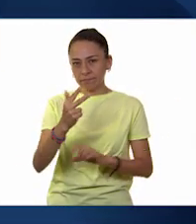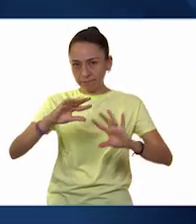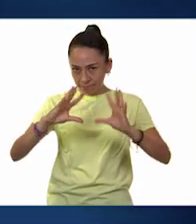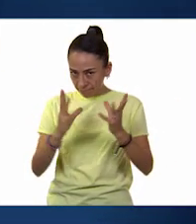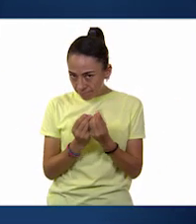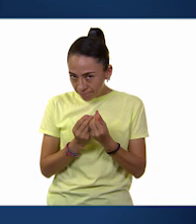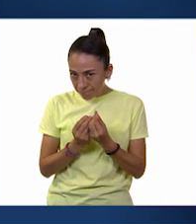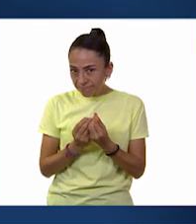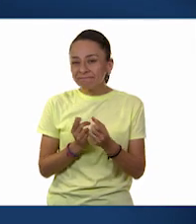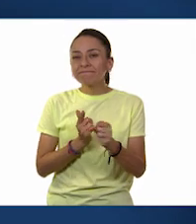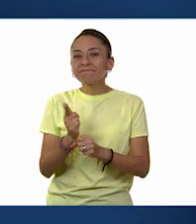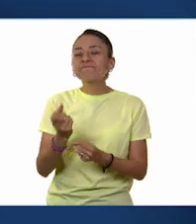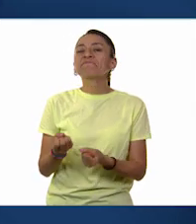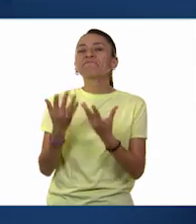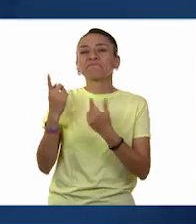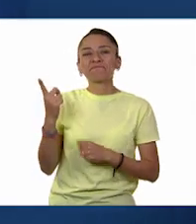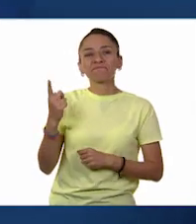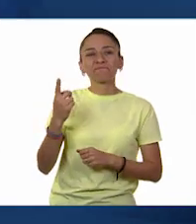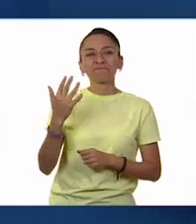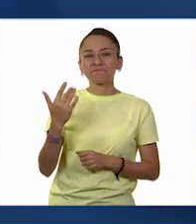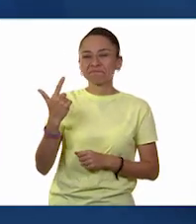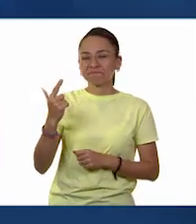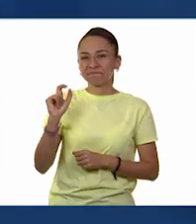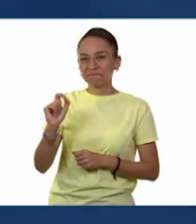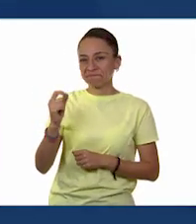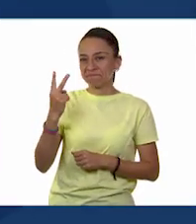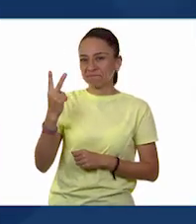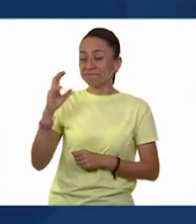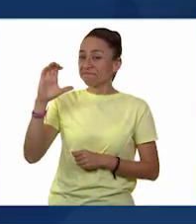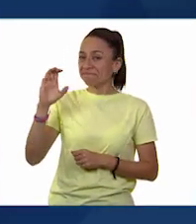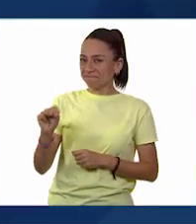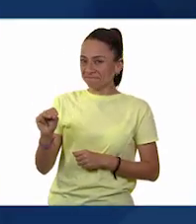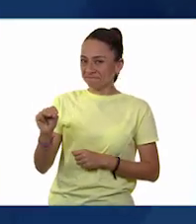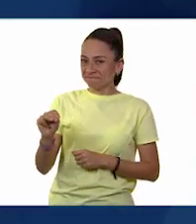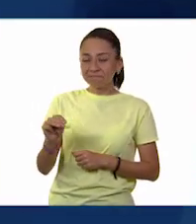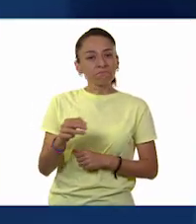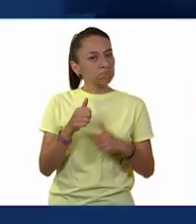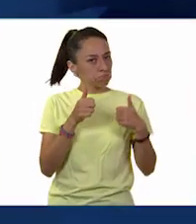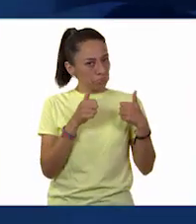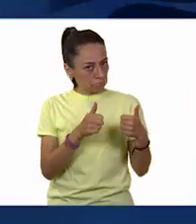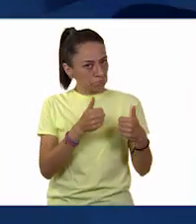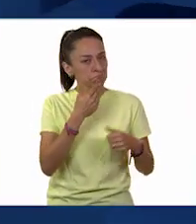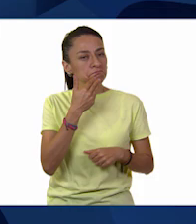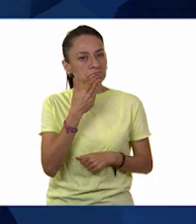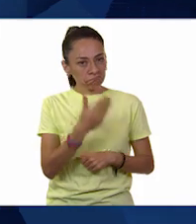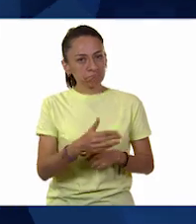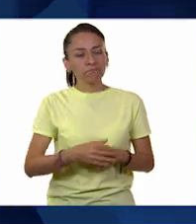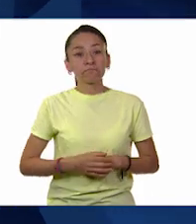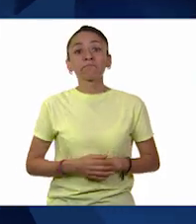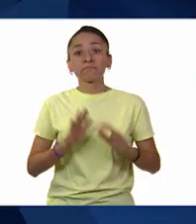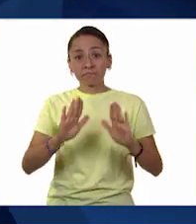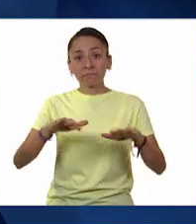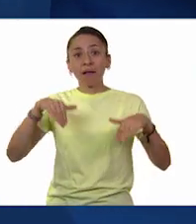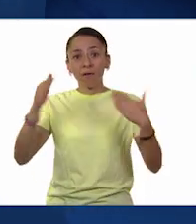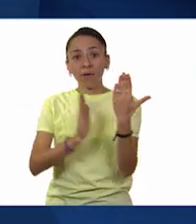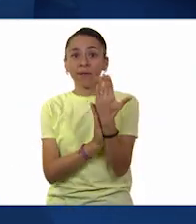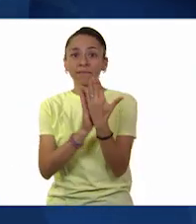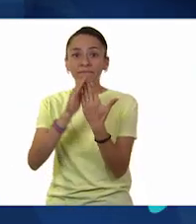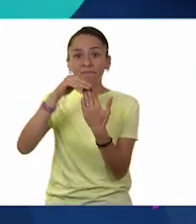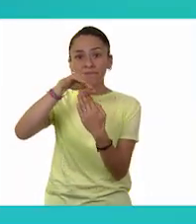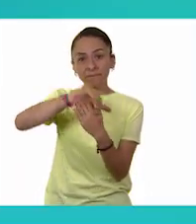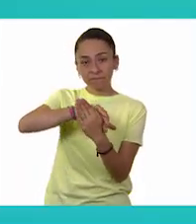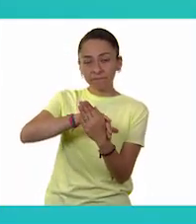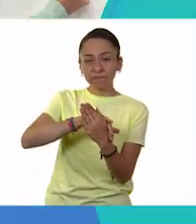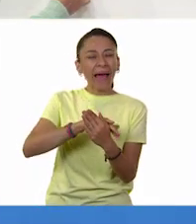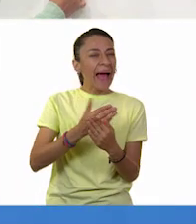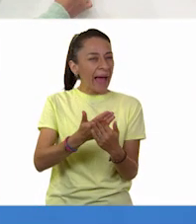da un total de 57.2 centímetros. Ok, entonces tenemos de perímetro, acuérdate que primero fue el